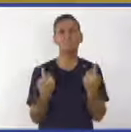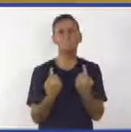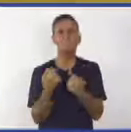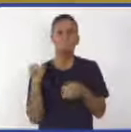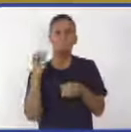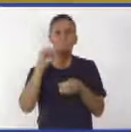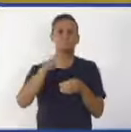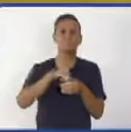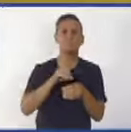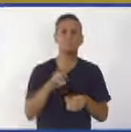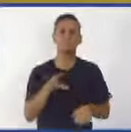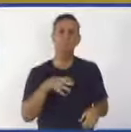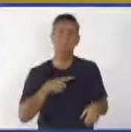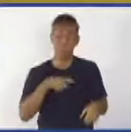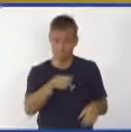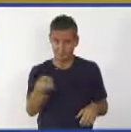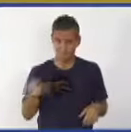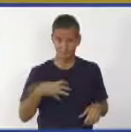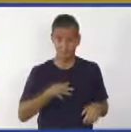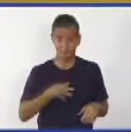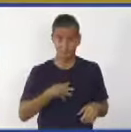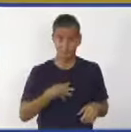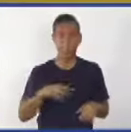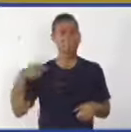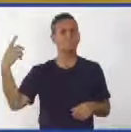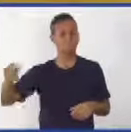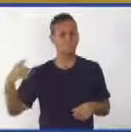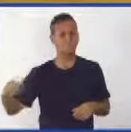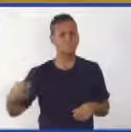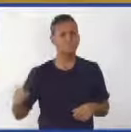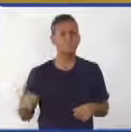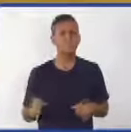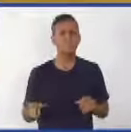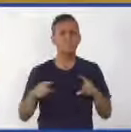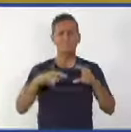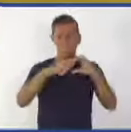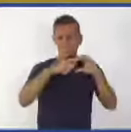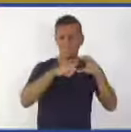incluso contenidos históricos